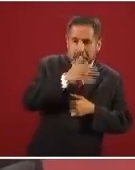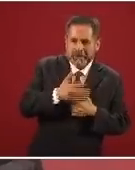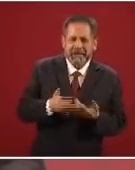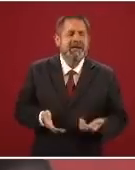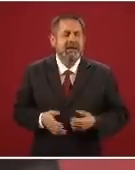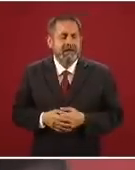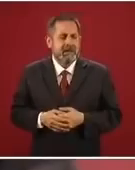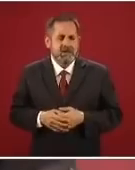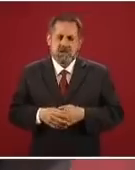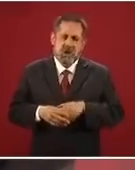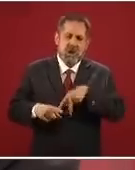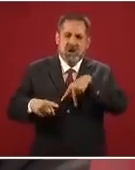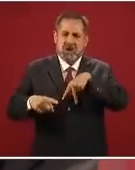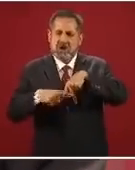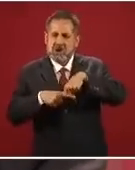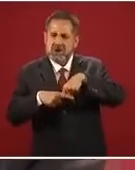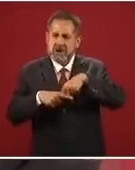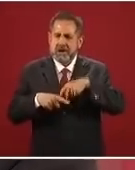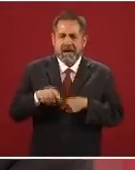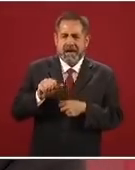Dicen anarquistas,